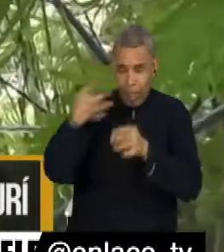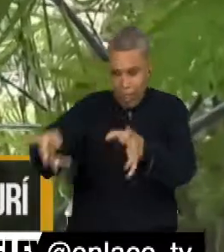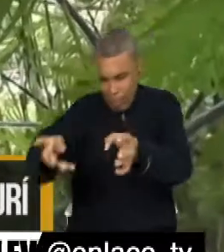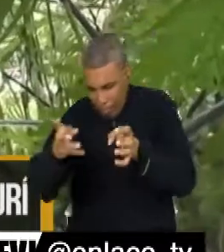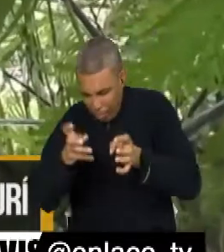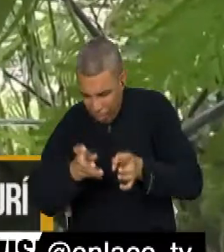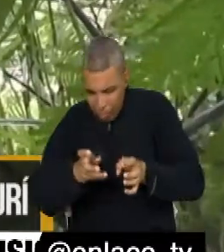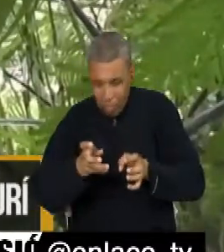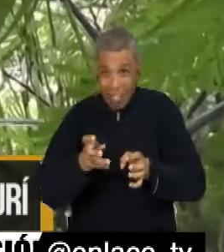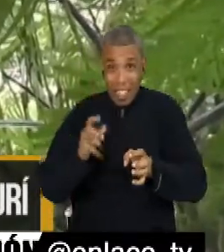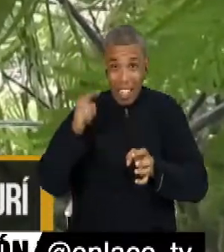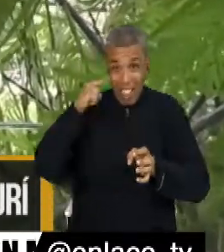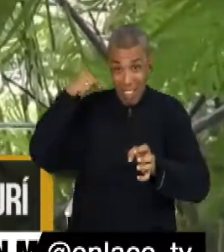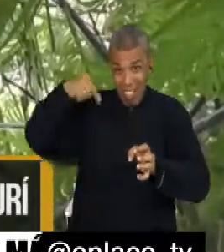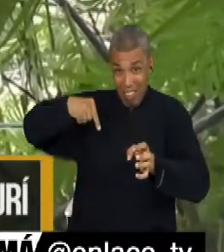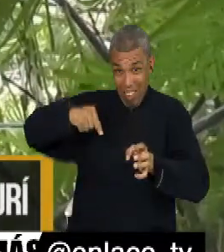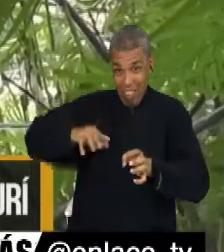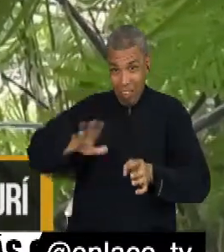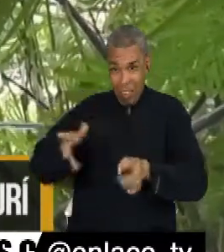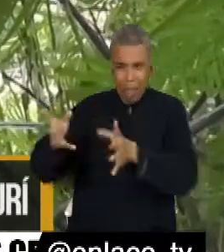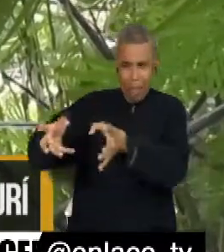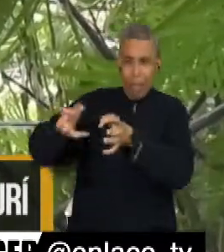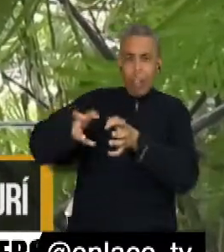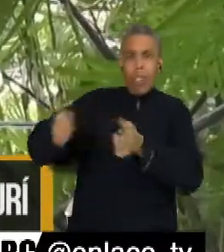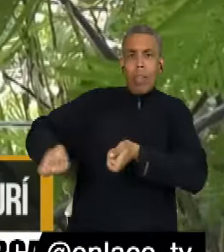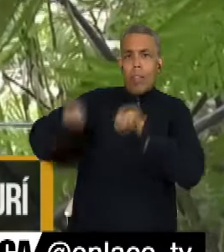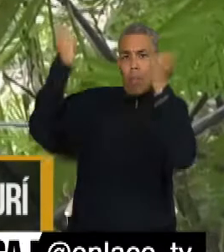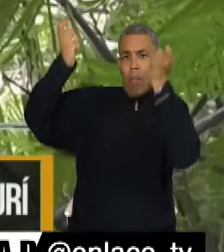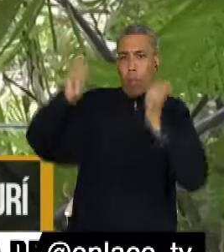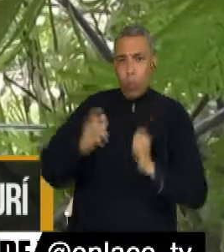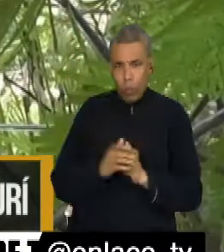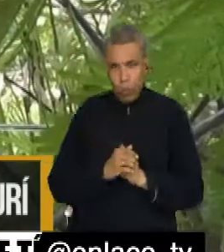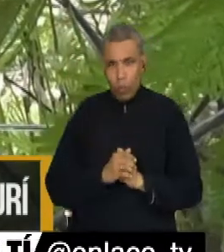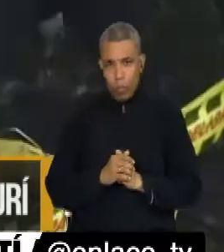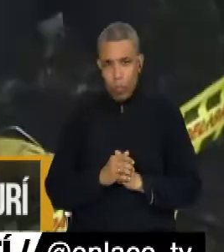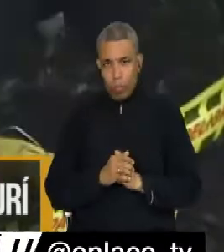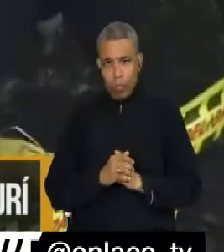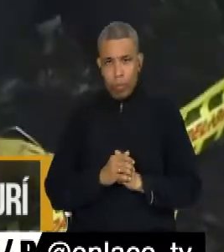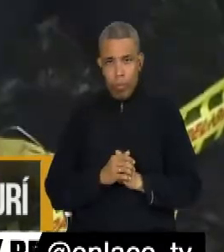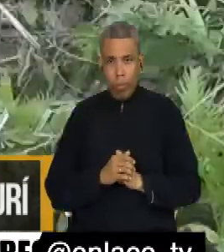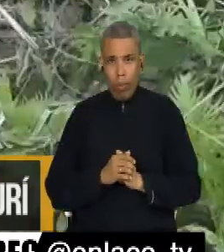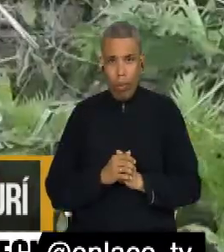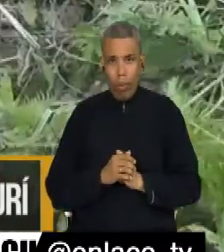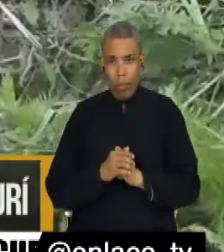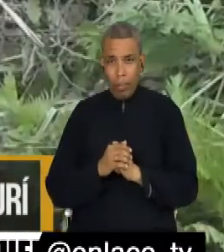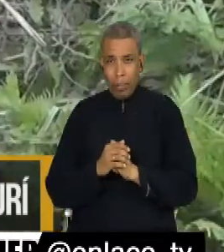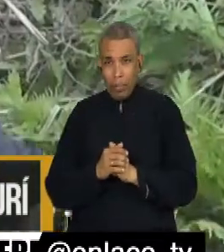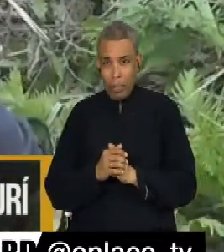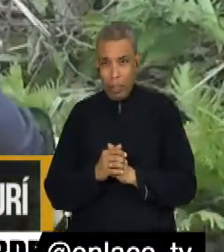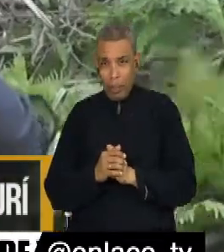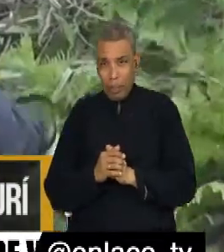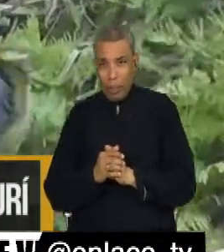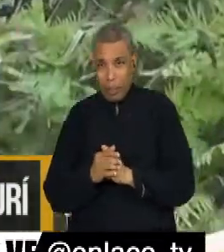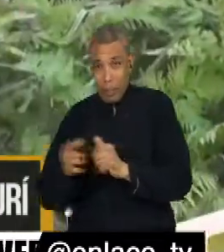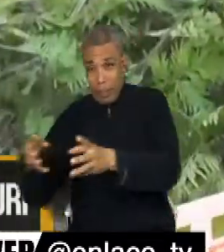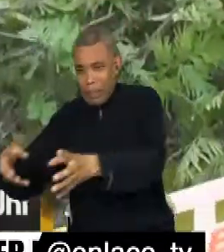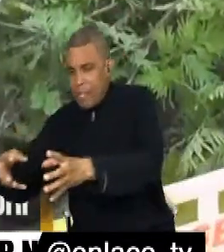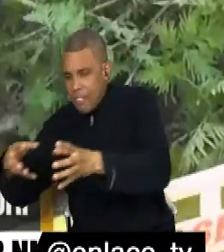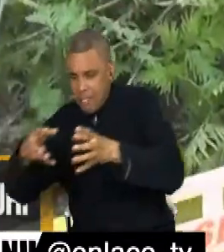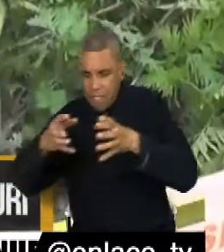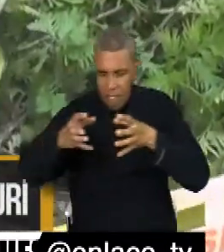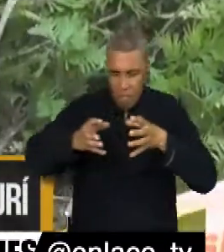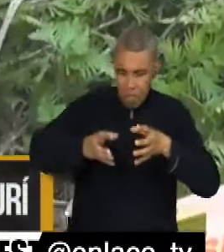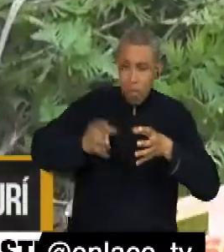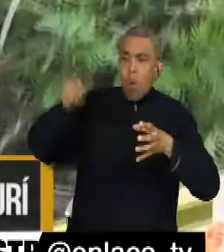donde históricamente delinquía el desaparecido Frente Capitán Parmenio del ELN. Los explosivos se encontraban en las tierras de una familia